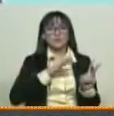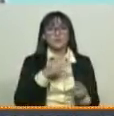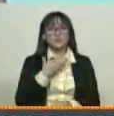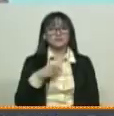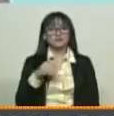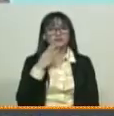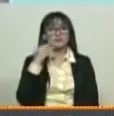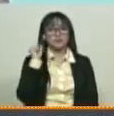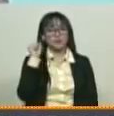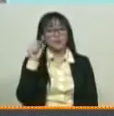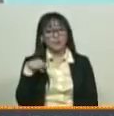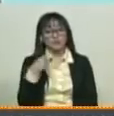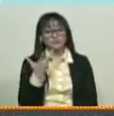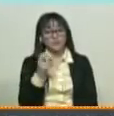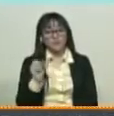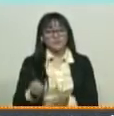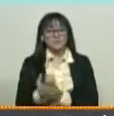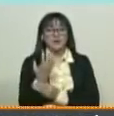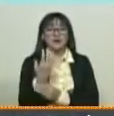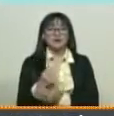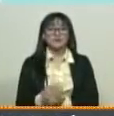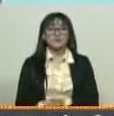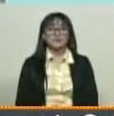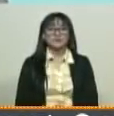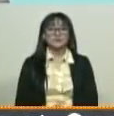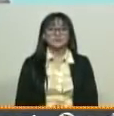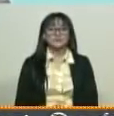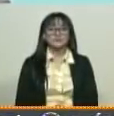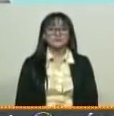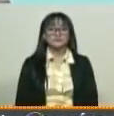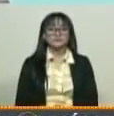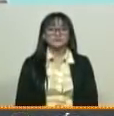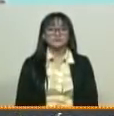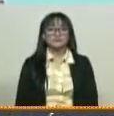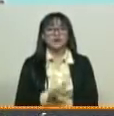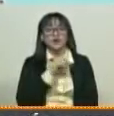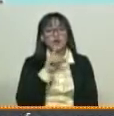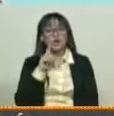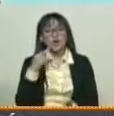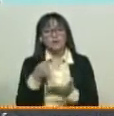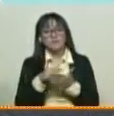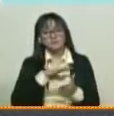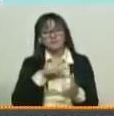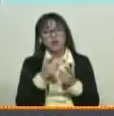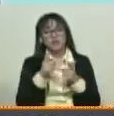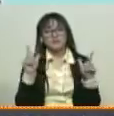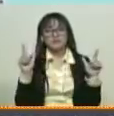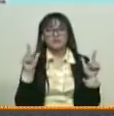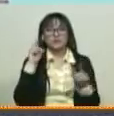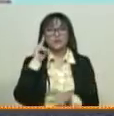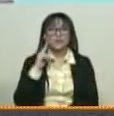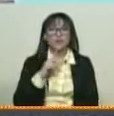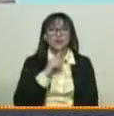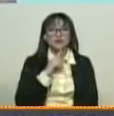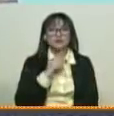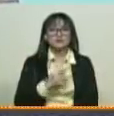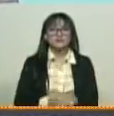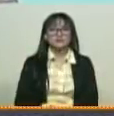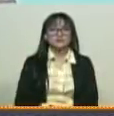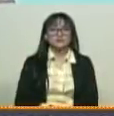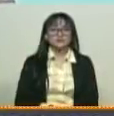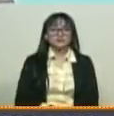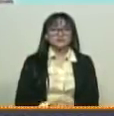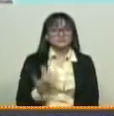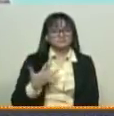Nicolás Maduro el próximo 20 de mayo, que lleva el nombre de nuestro libertador Simón Bolívar. Recuerdo